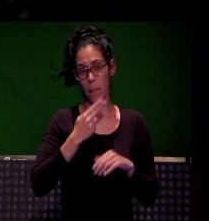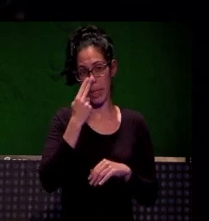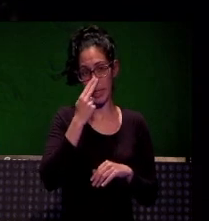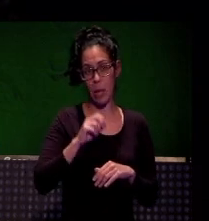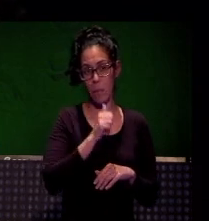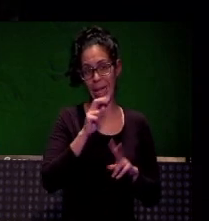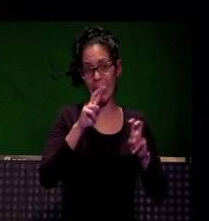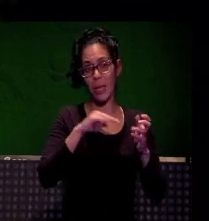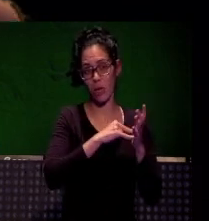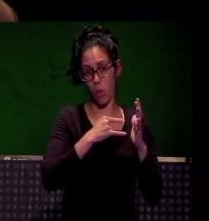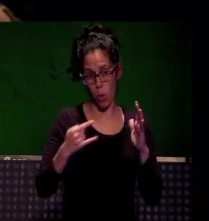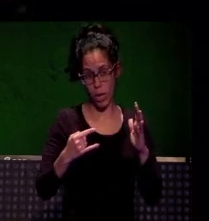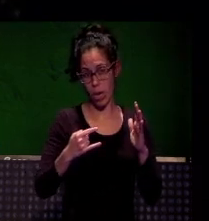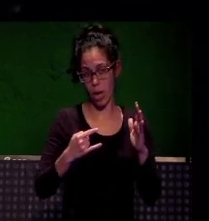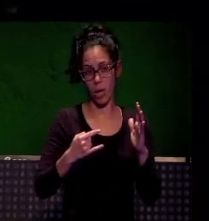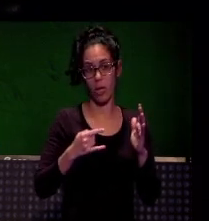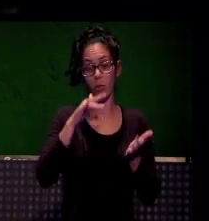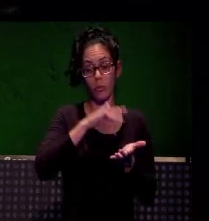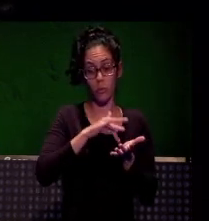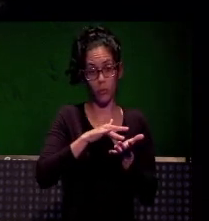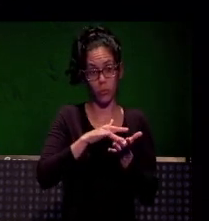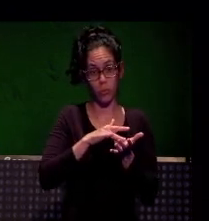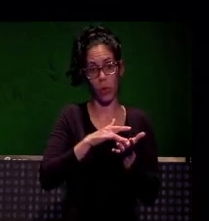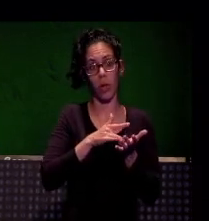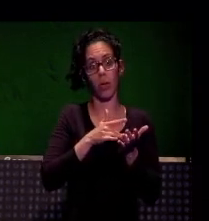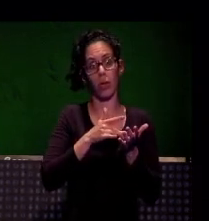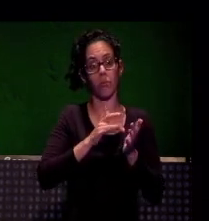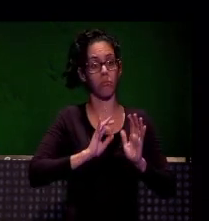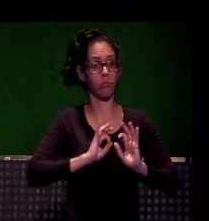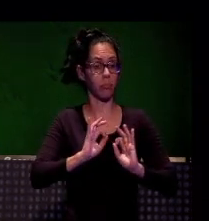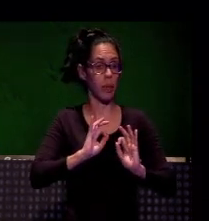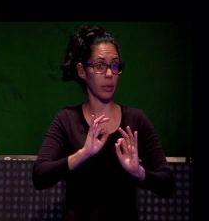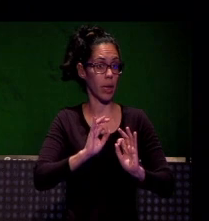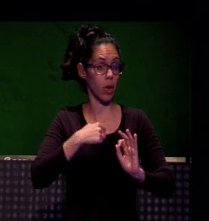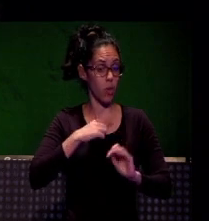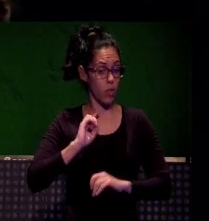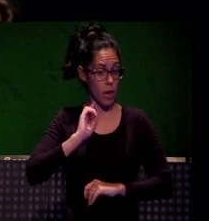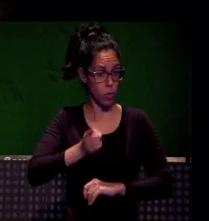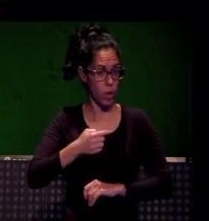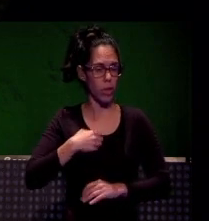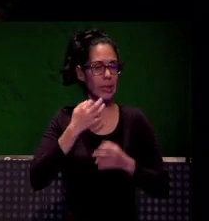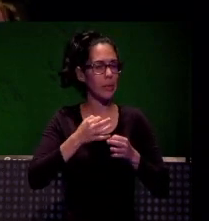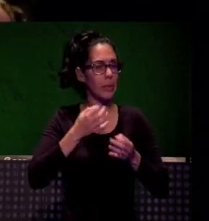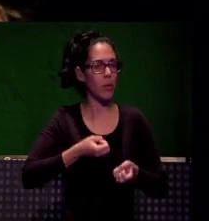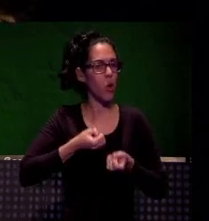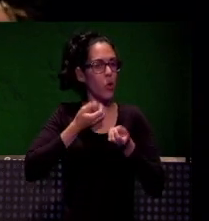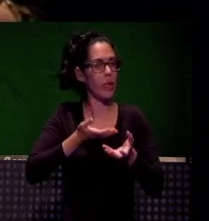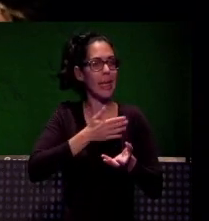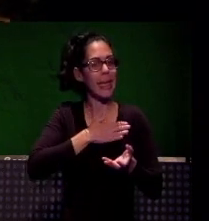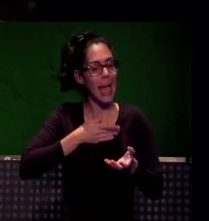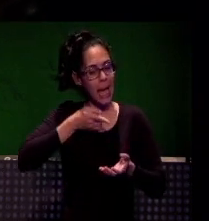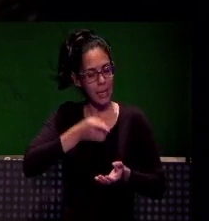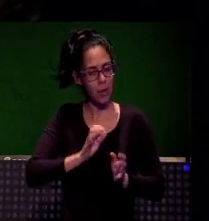tema de la tecnología de hecho cuando llegué a dirigir la pasarela siempre conté que quería desarrollarla